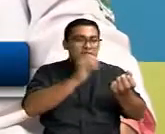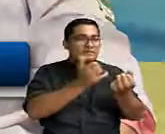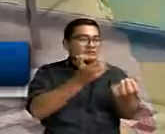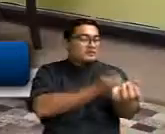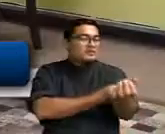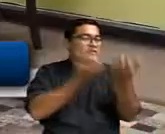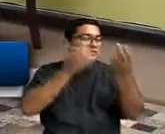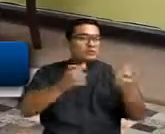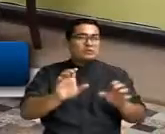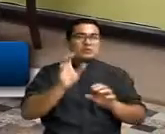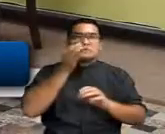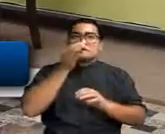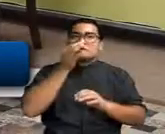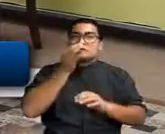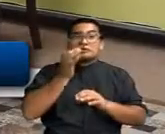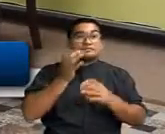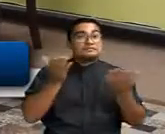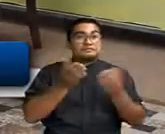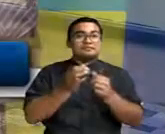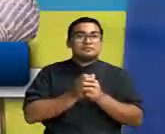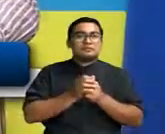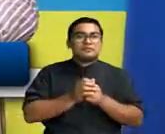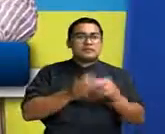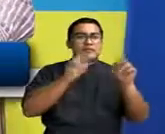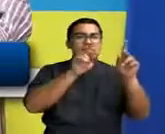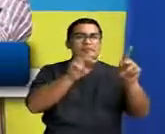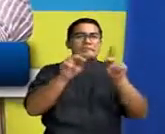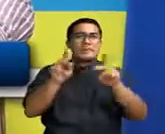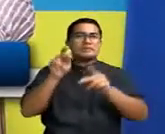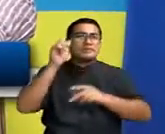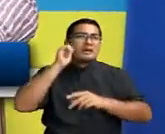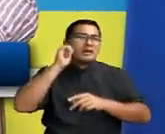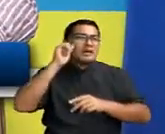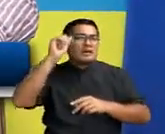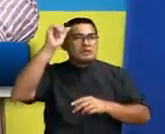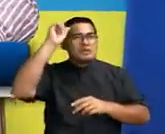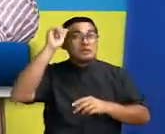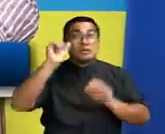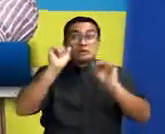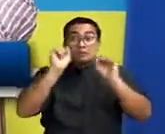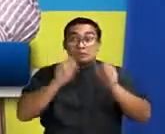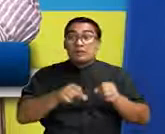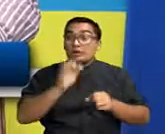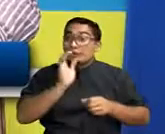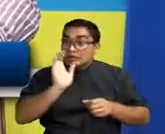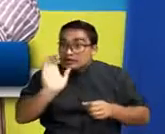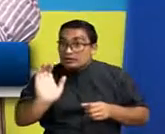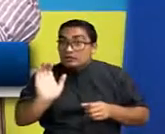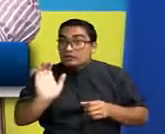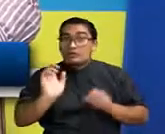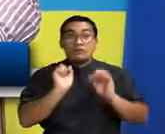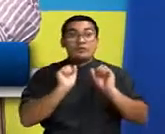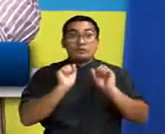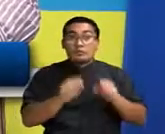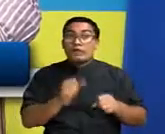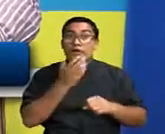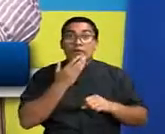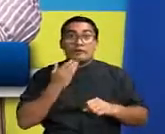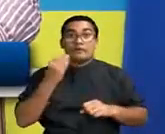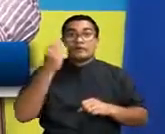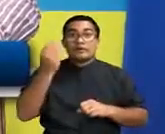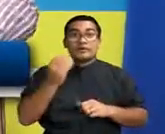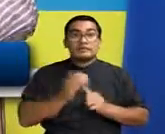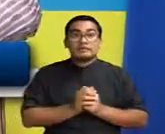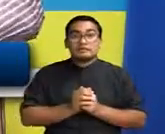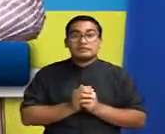doctor, suele presentarse en personas adultas, ¿también le puede dar a niños, adolescentes? Sí, en